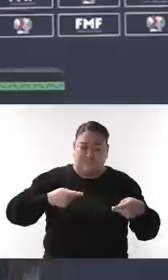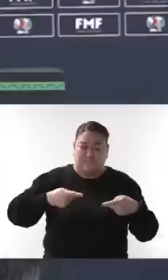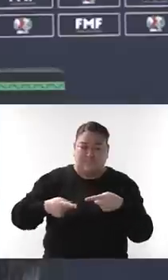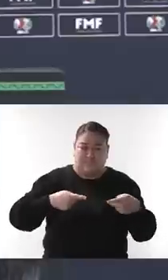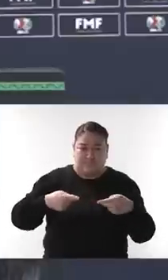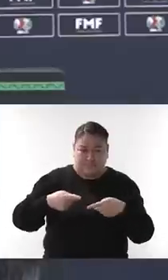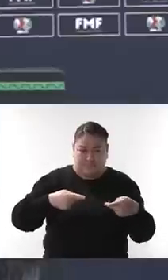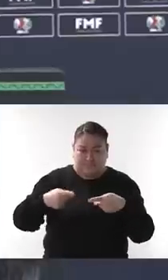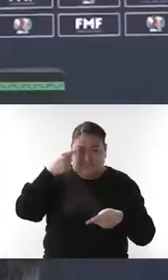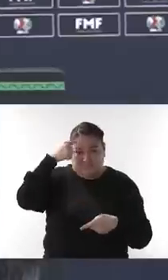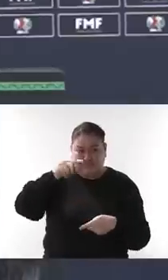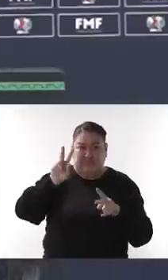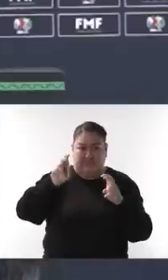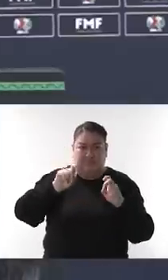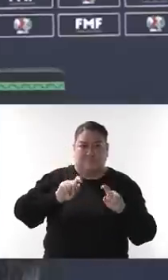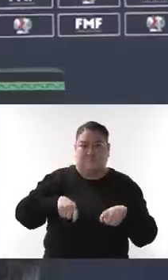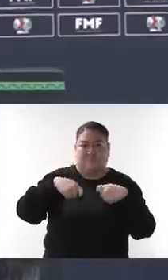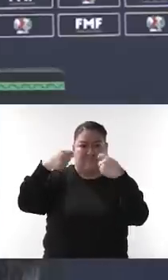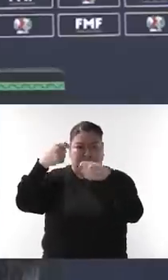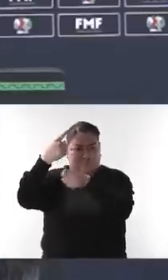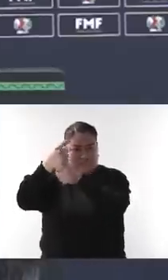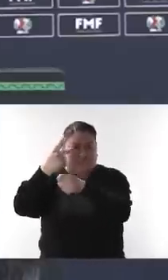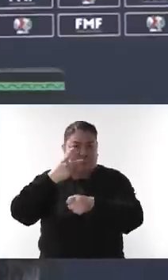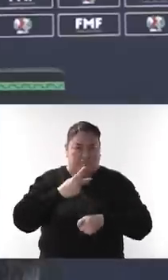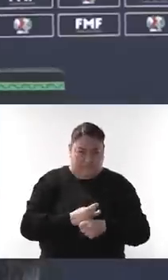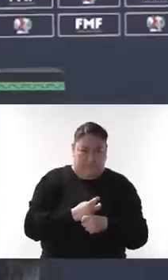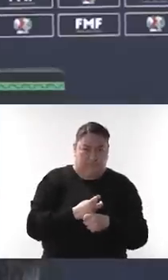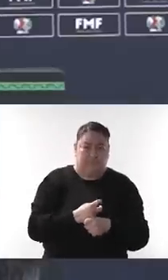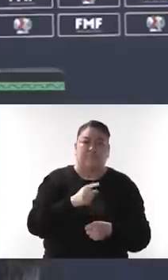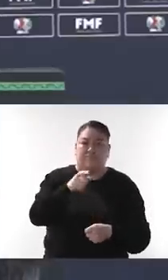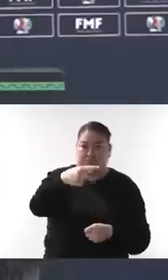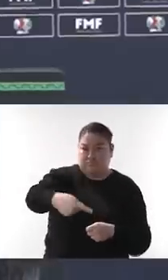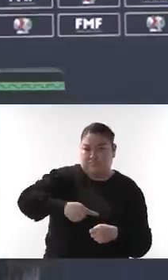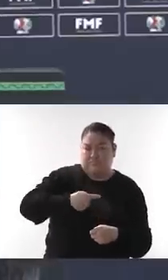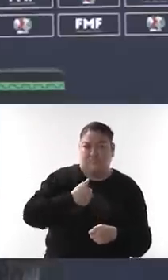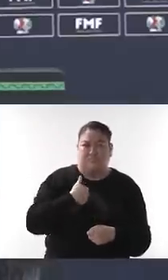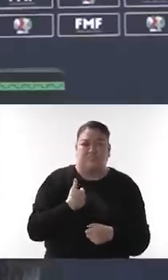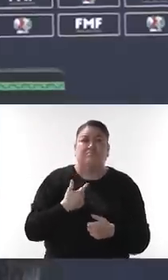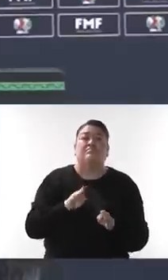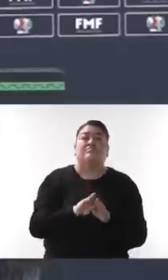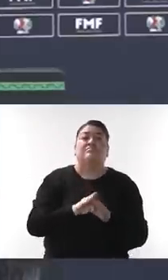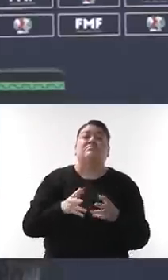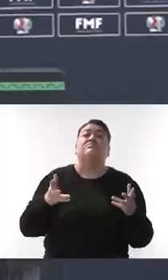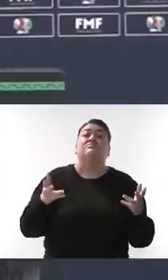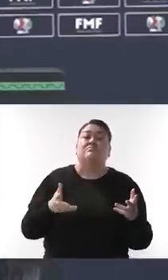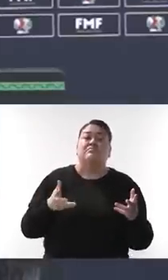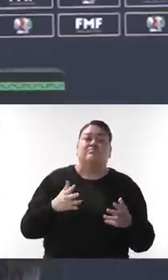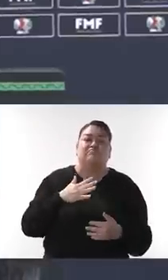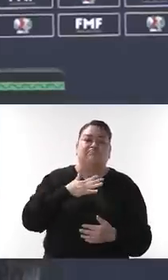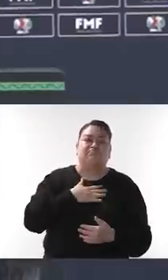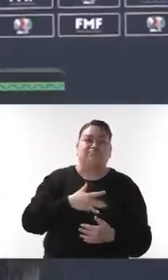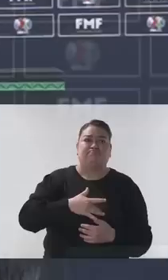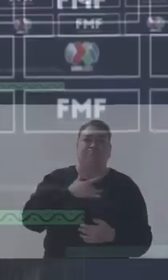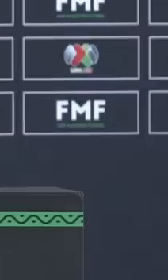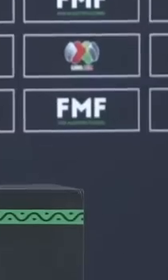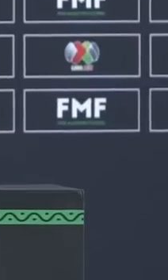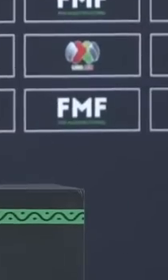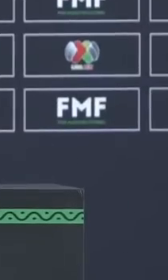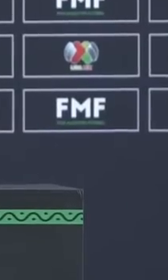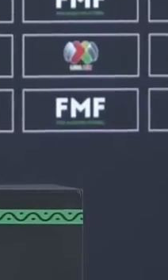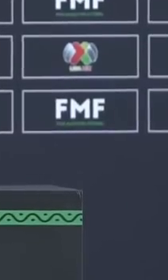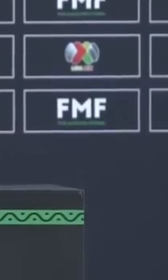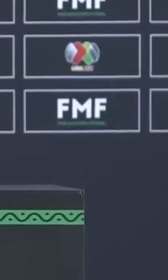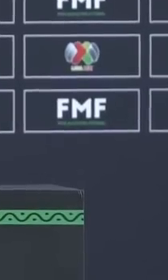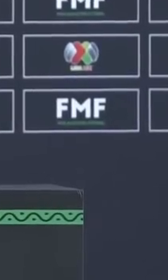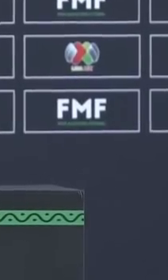integral al tema de ascenso y descenso. Si tú me preguntas dónde pongo el acento, lo pondría en el desarrollo